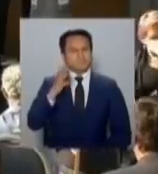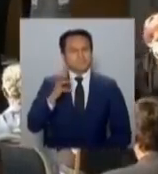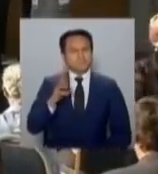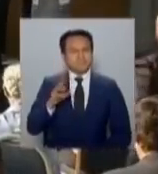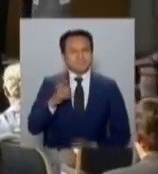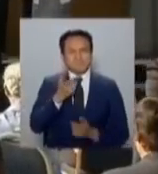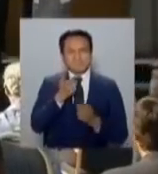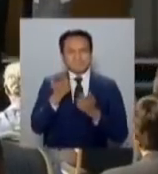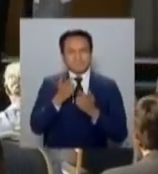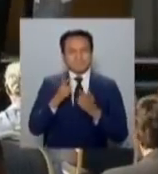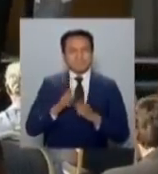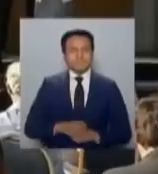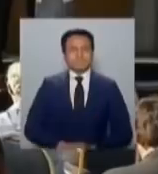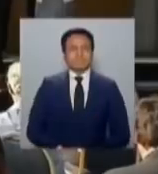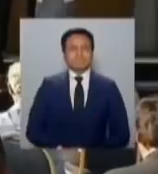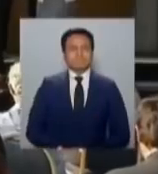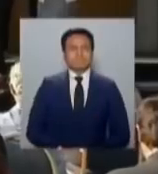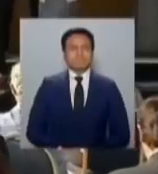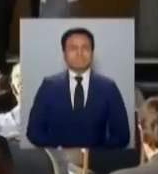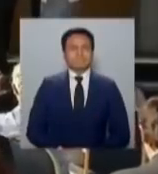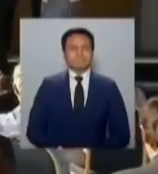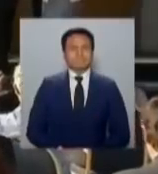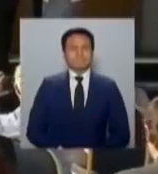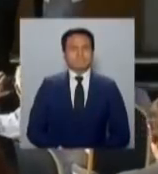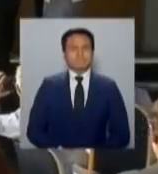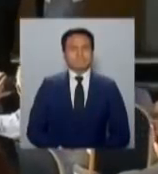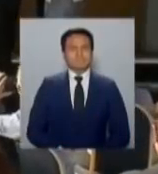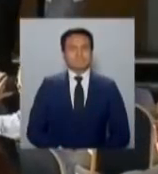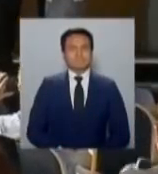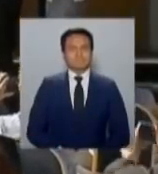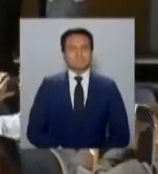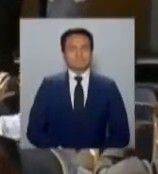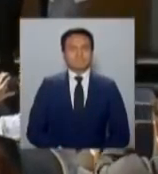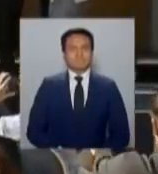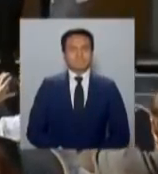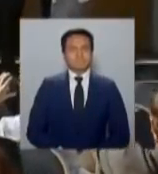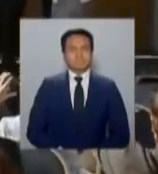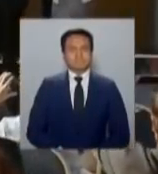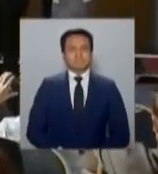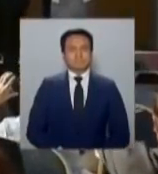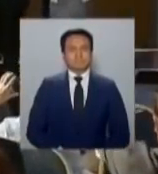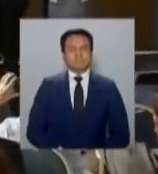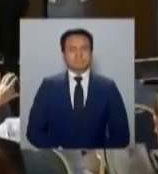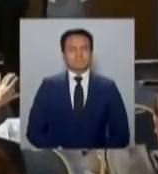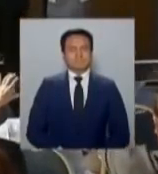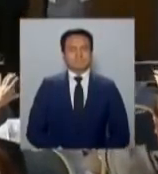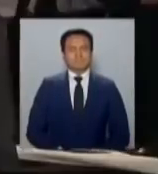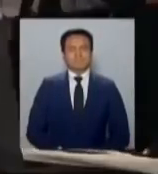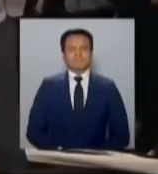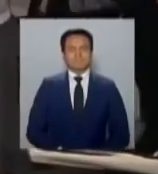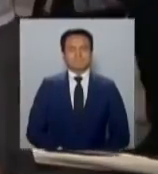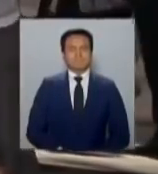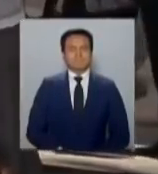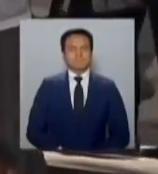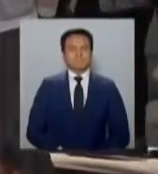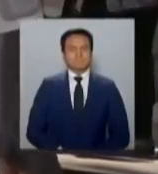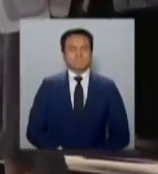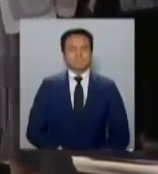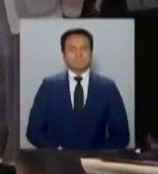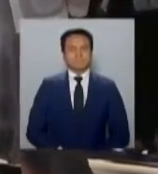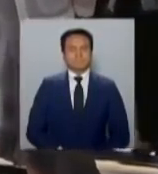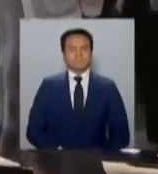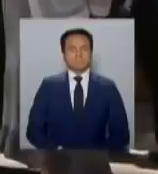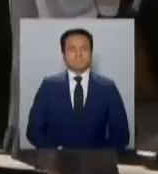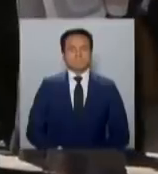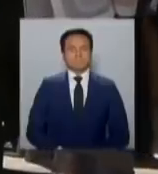a impulsar y se sigue impulsando de parte de algunos. Y por eso ahí está Mario Marcel, que siempre se opuso. Claro. A ver, no, pues es